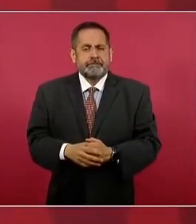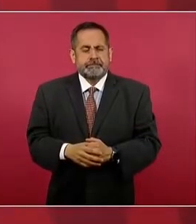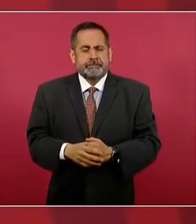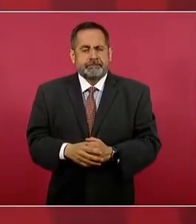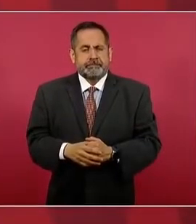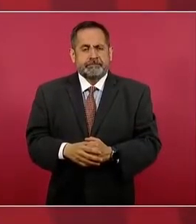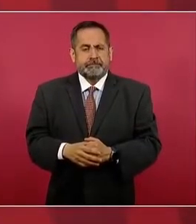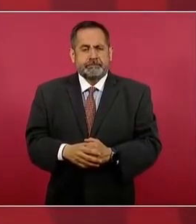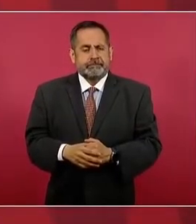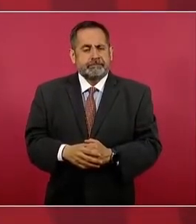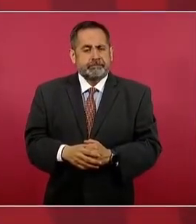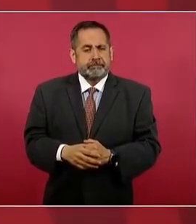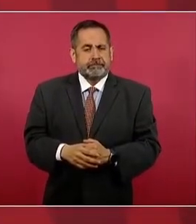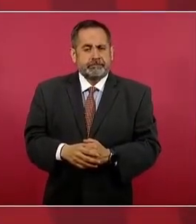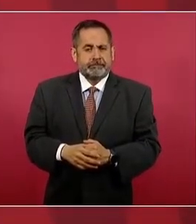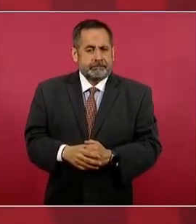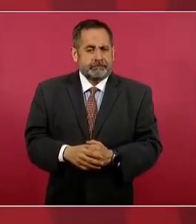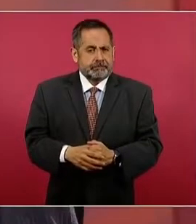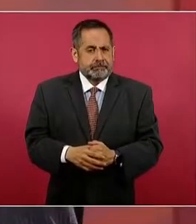Y